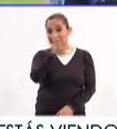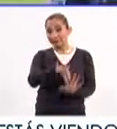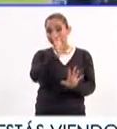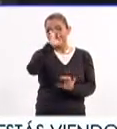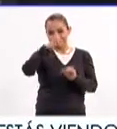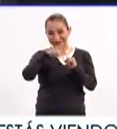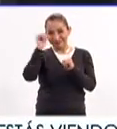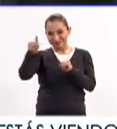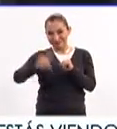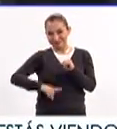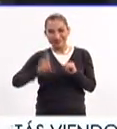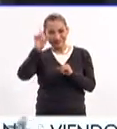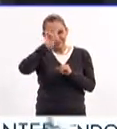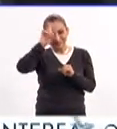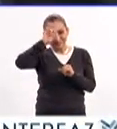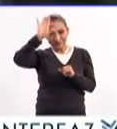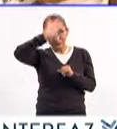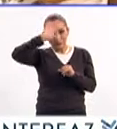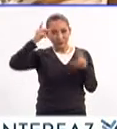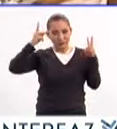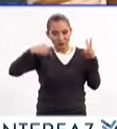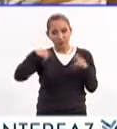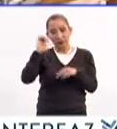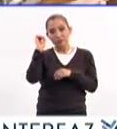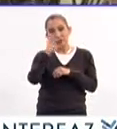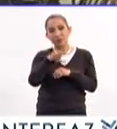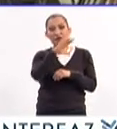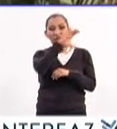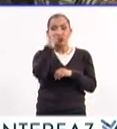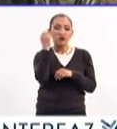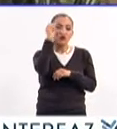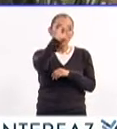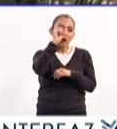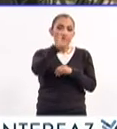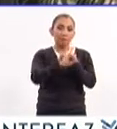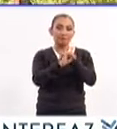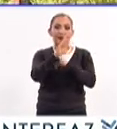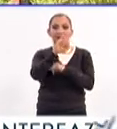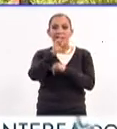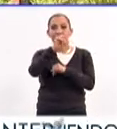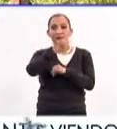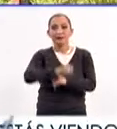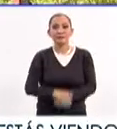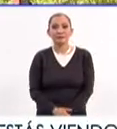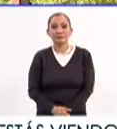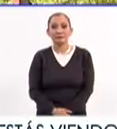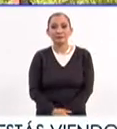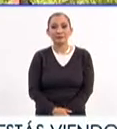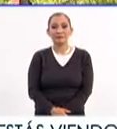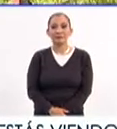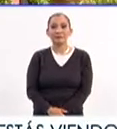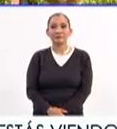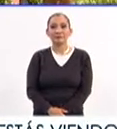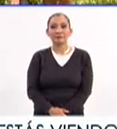realizas alguna de estas recomendaciones culturales, puedes enviarnos tus fotos y comentarios a nuestras redes sociales.